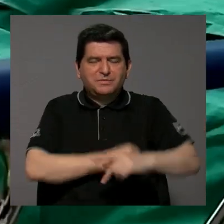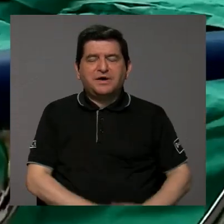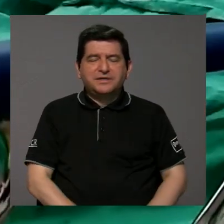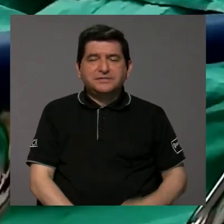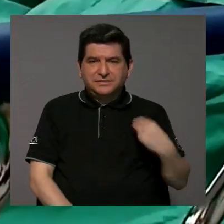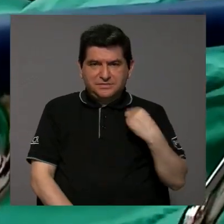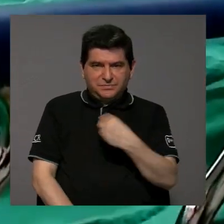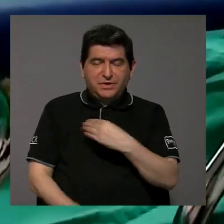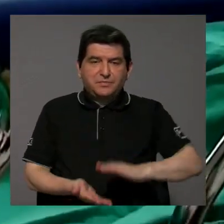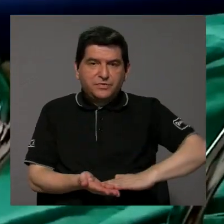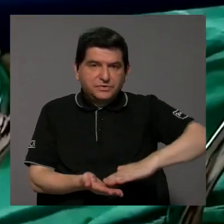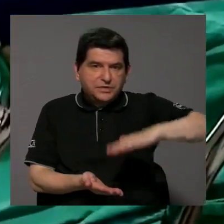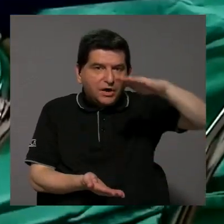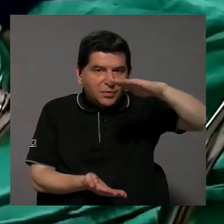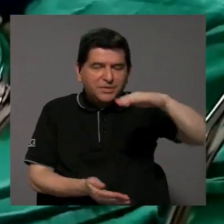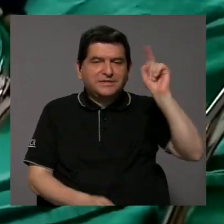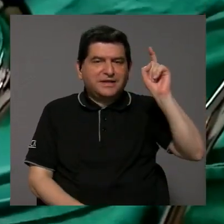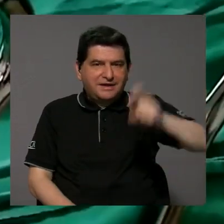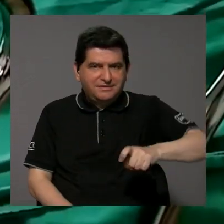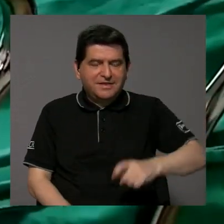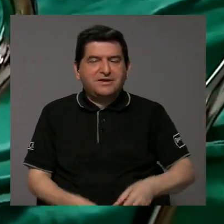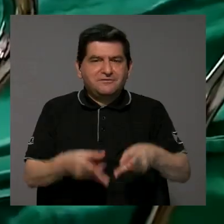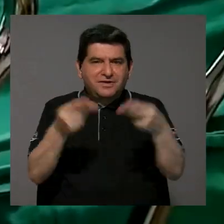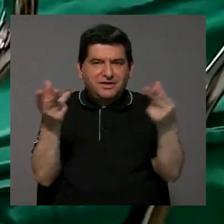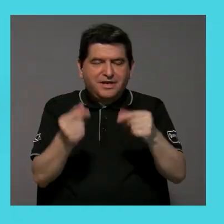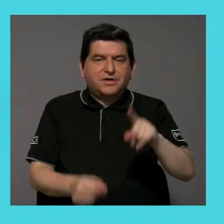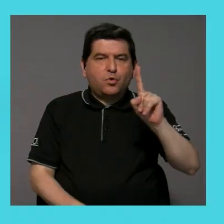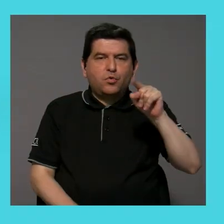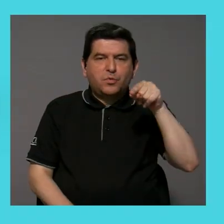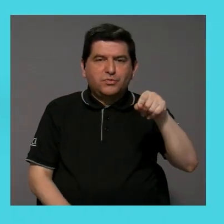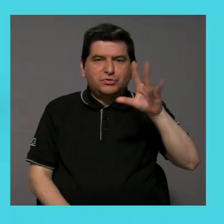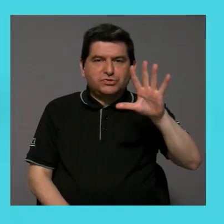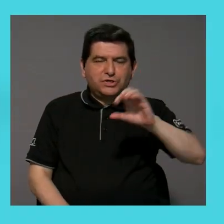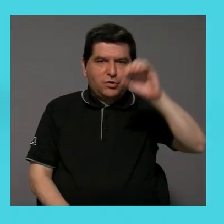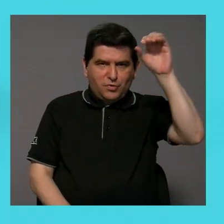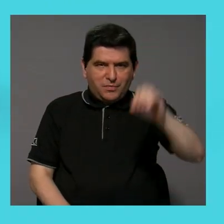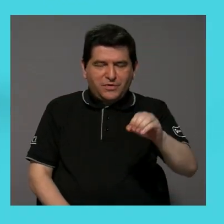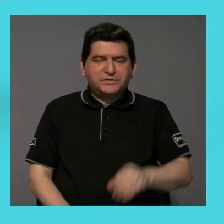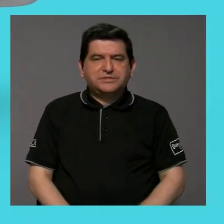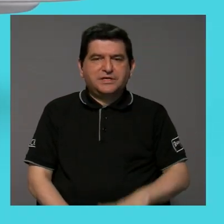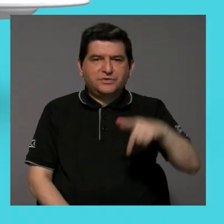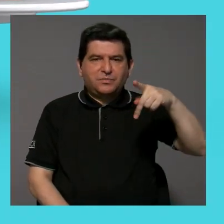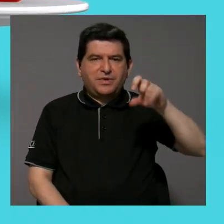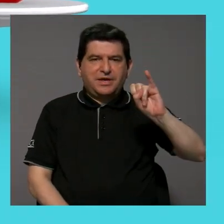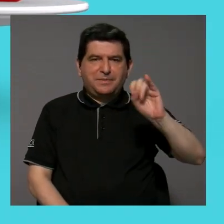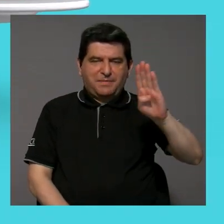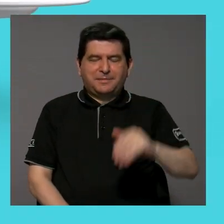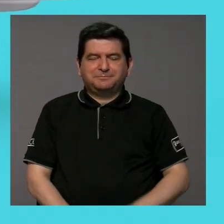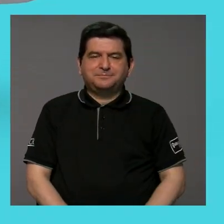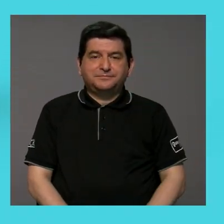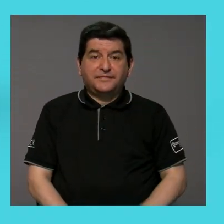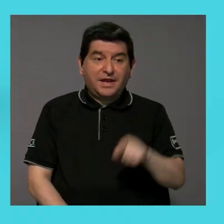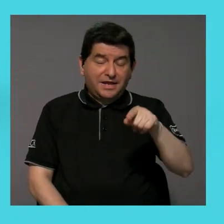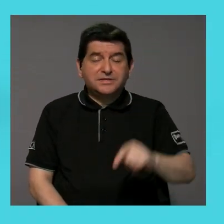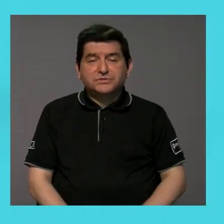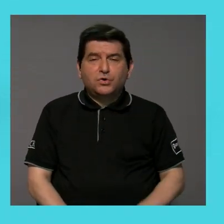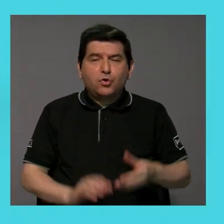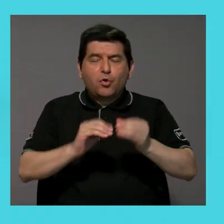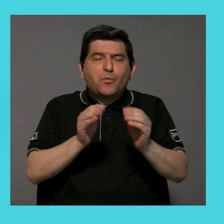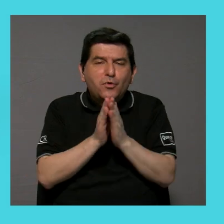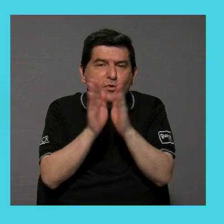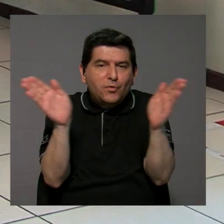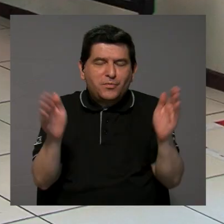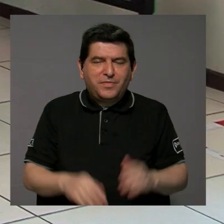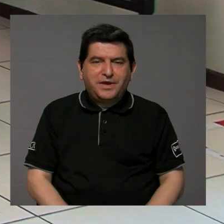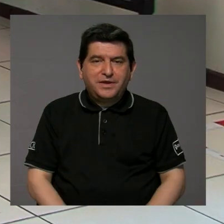que la integran deberían aumentar el gasto en 1.5% del Producto Interno Bruto, en promedio.